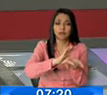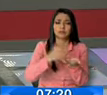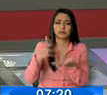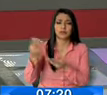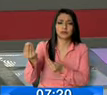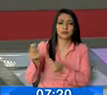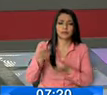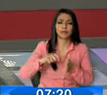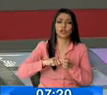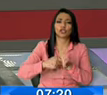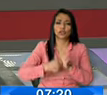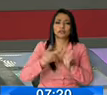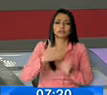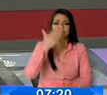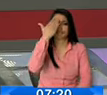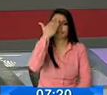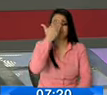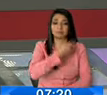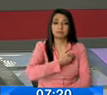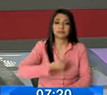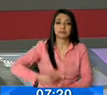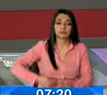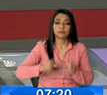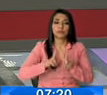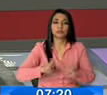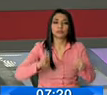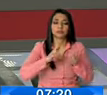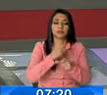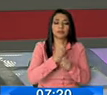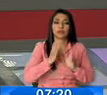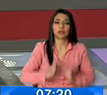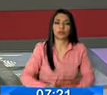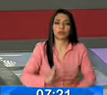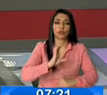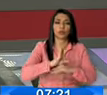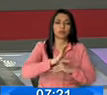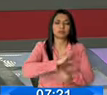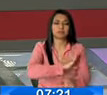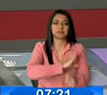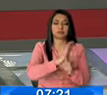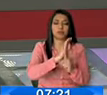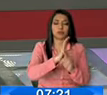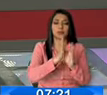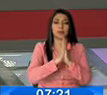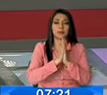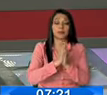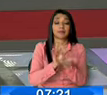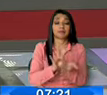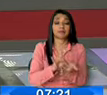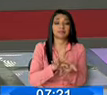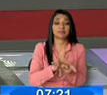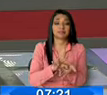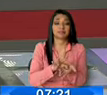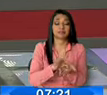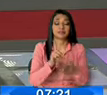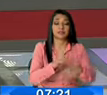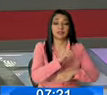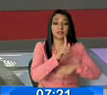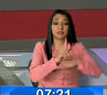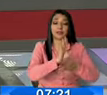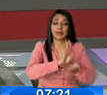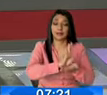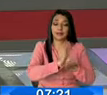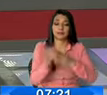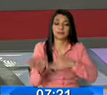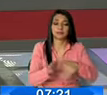informe de la Contraloría, lo que el presidente de la Unión de Trabajadores del Ecuador criticó y pide la destitución de Espinosa, mientras que el ministro